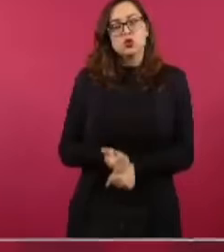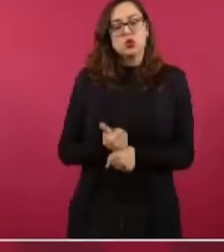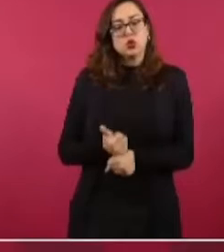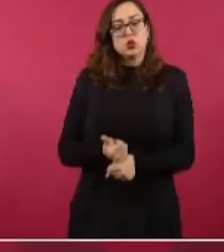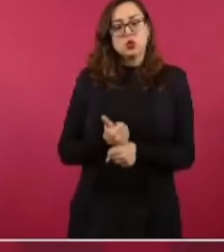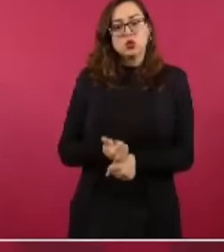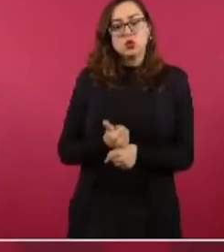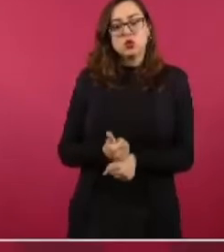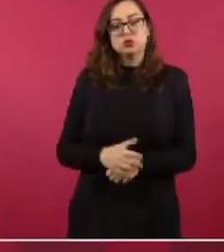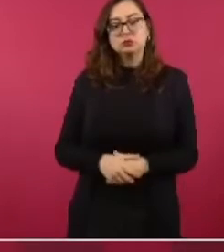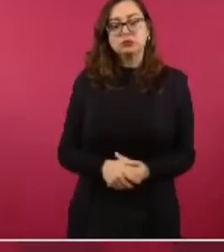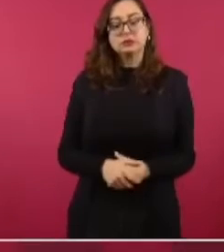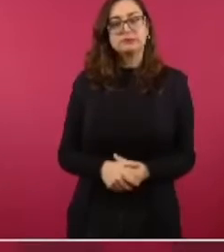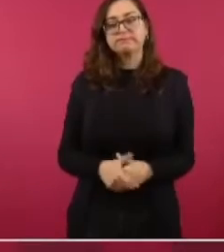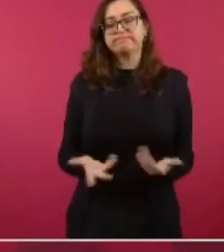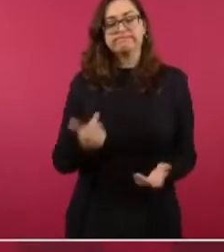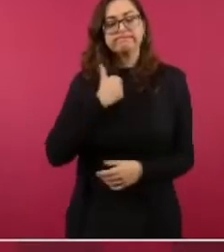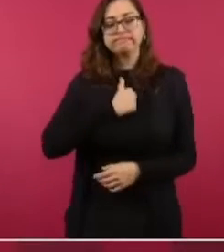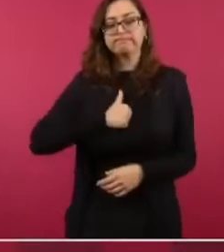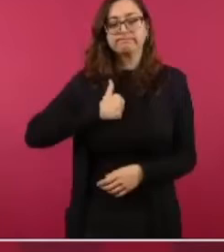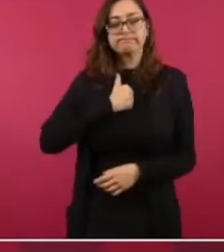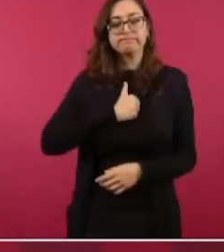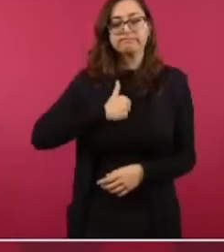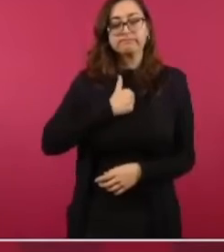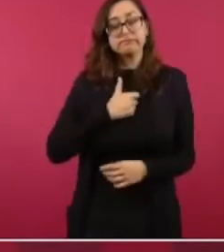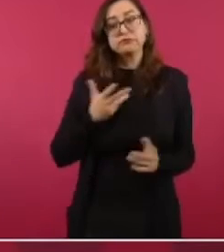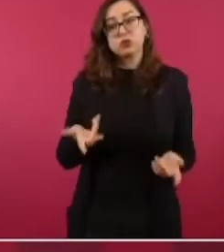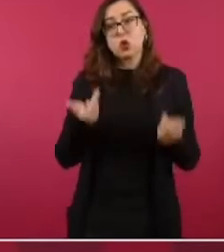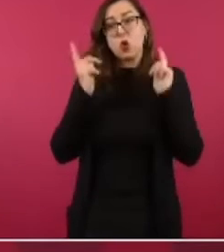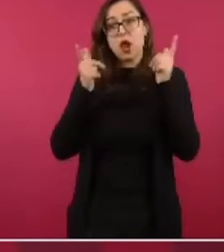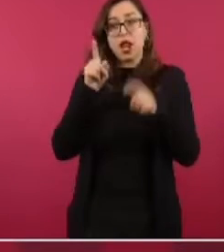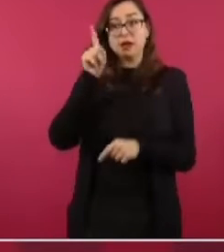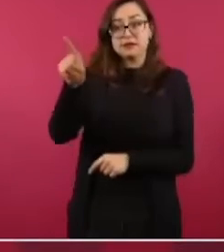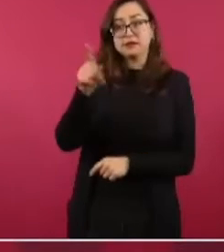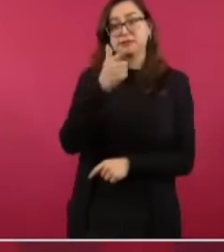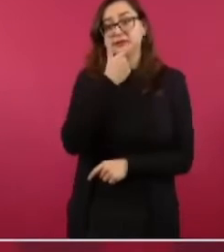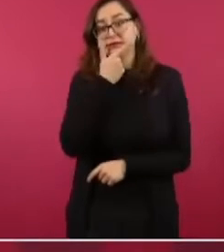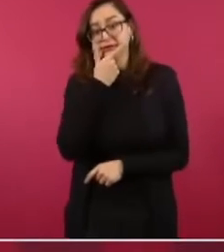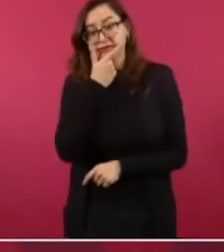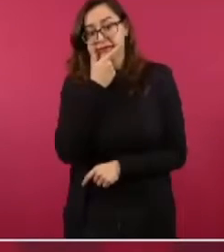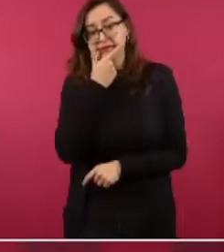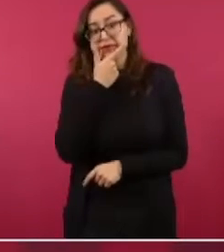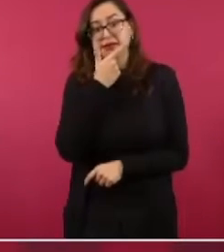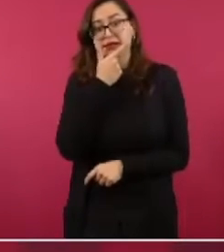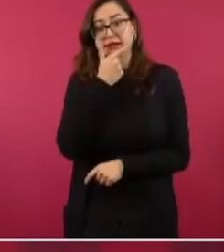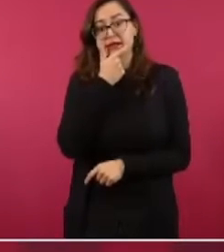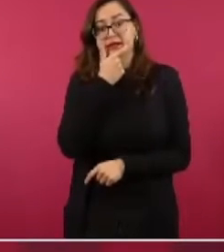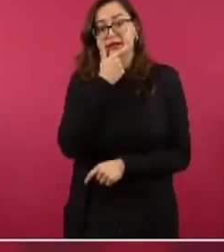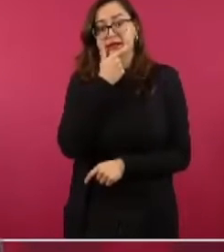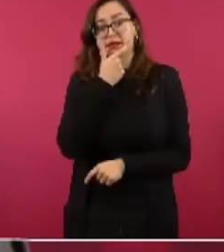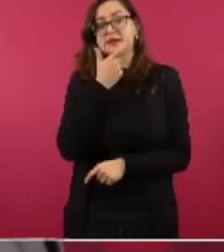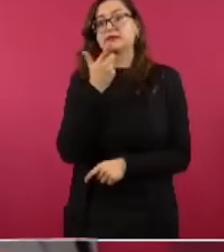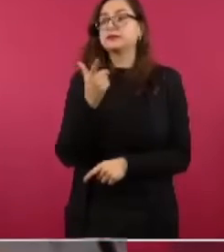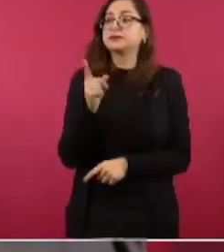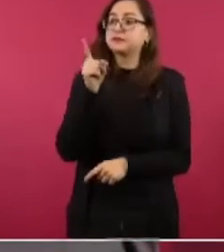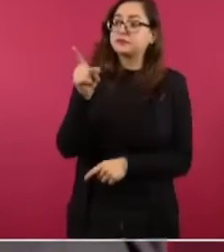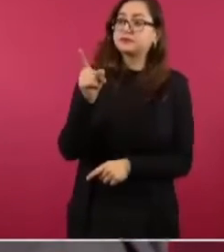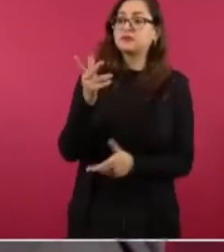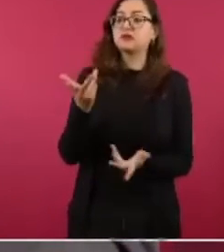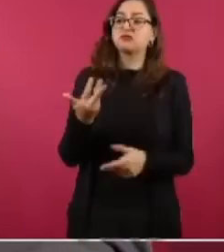Y yo creo que los ingleses van a resolver sus asuntos de la mejor